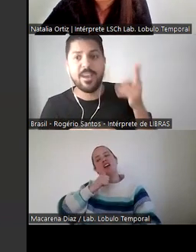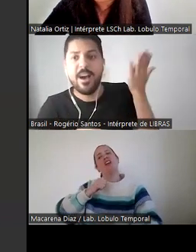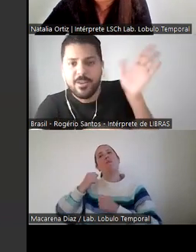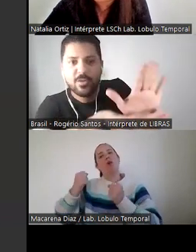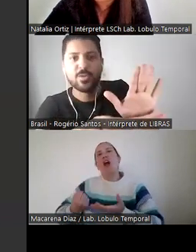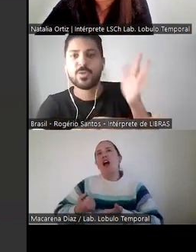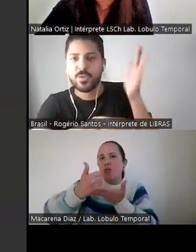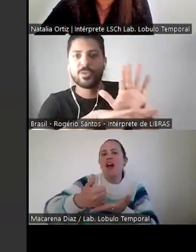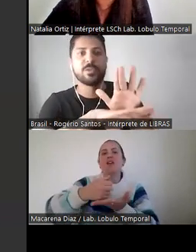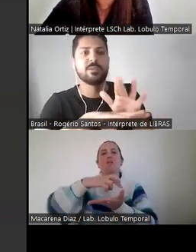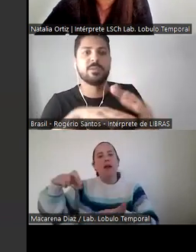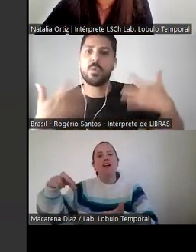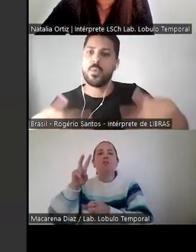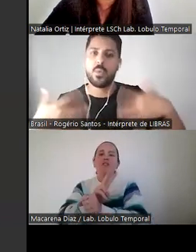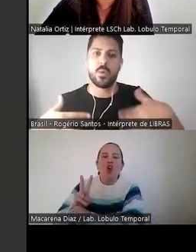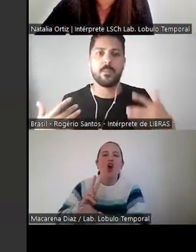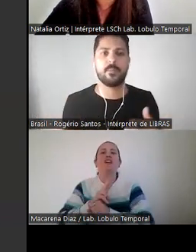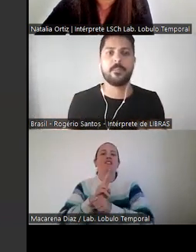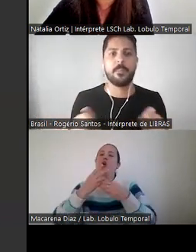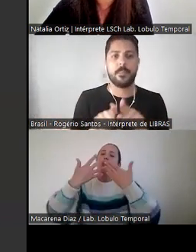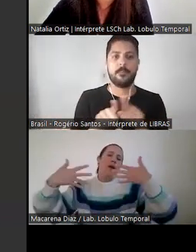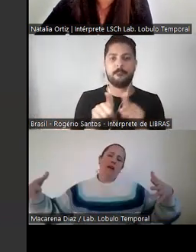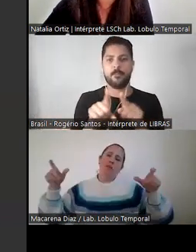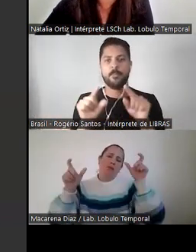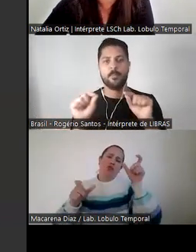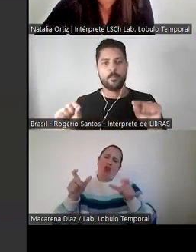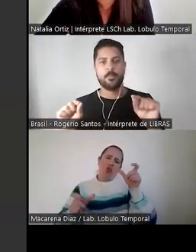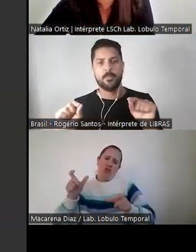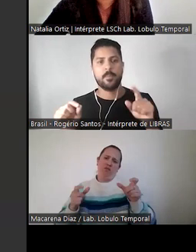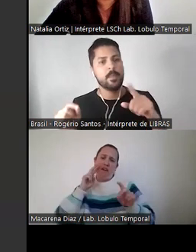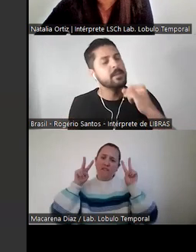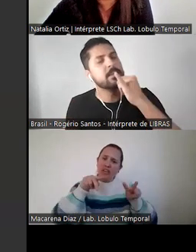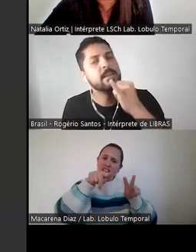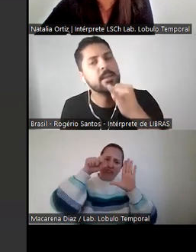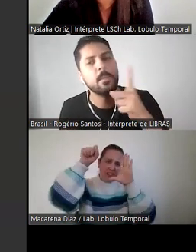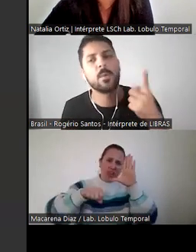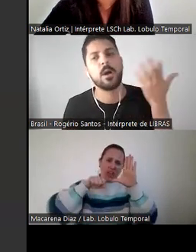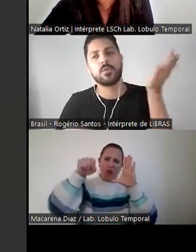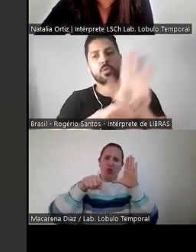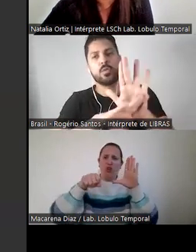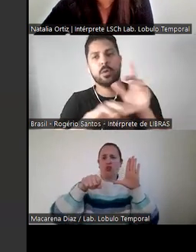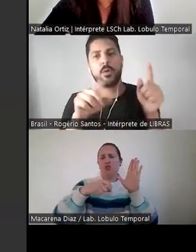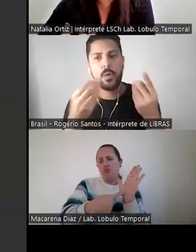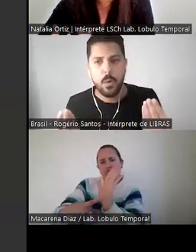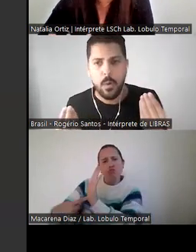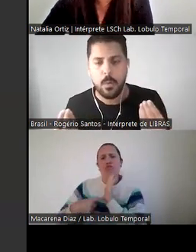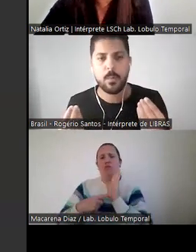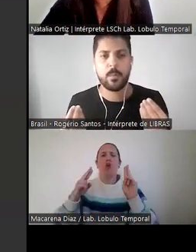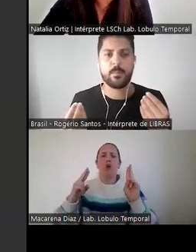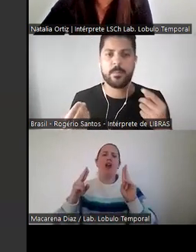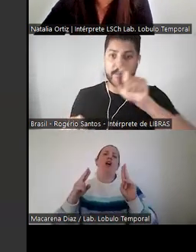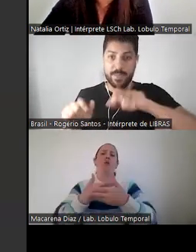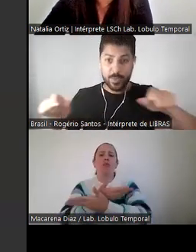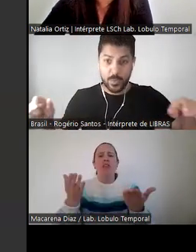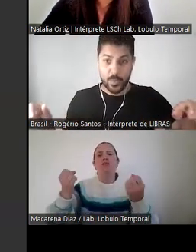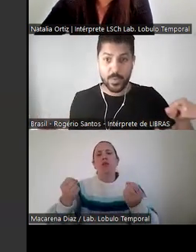habilidades. También, por ejemplo, les ayuda a las mamás, a los papás, a los profesores, a distintas personas que ven el